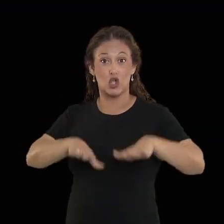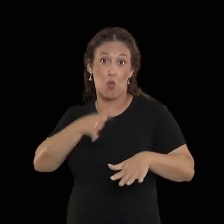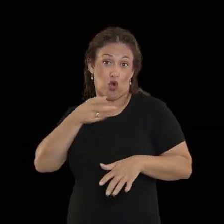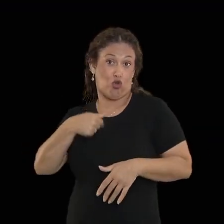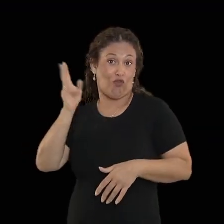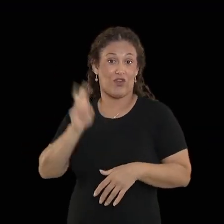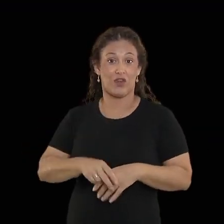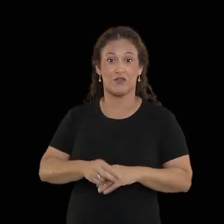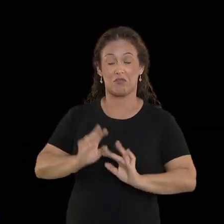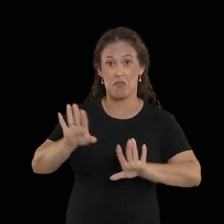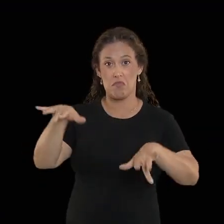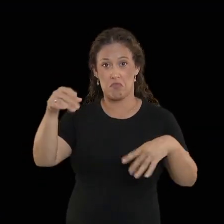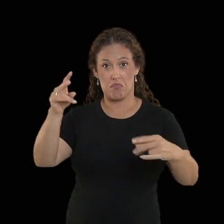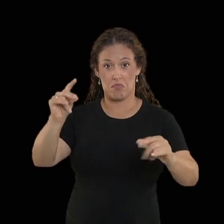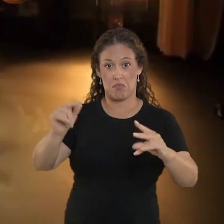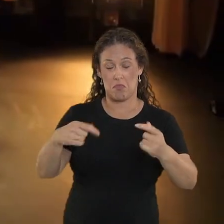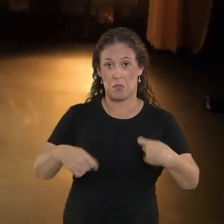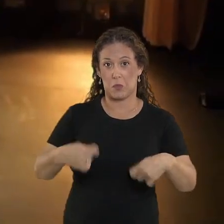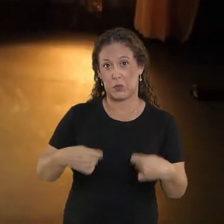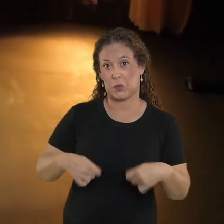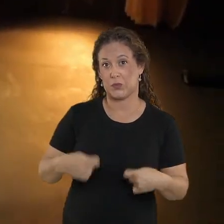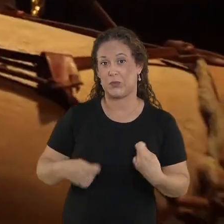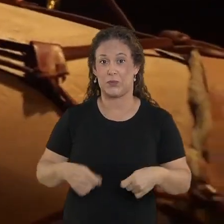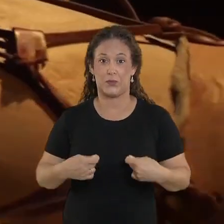Y aquí estoy porque he venido.